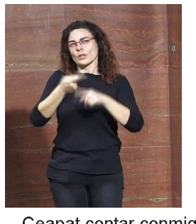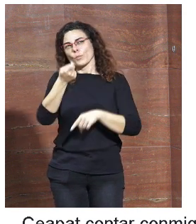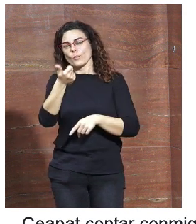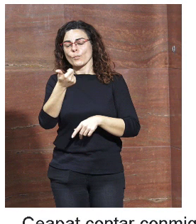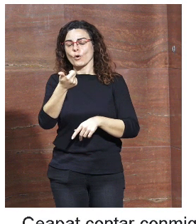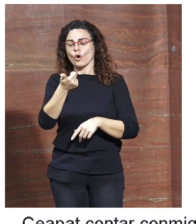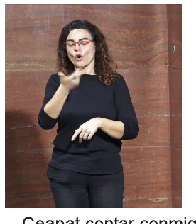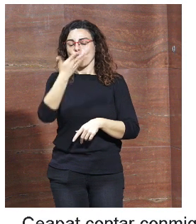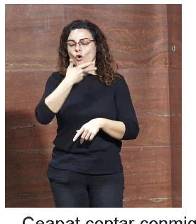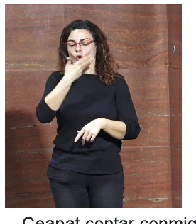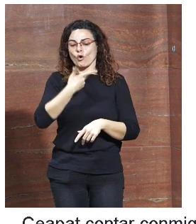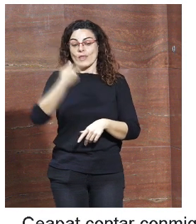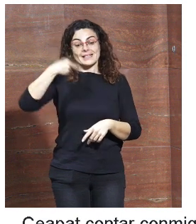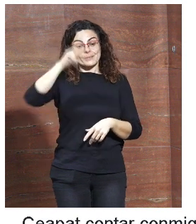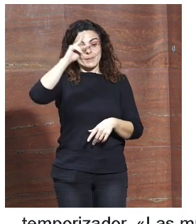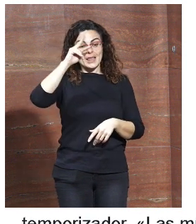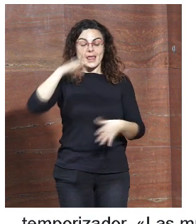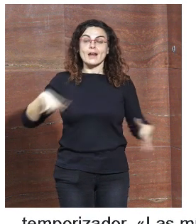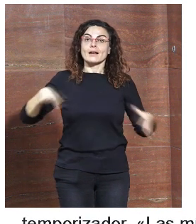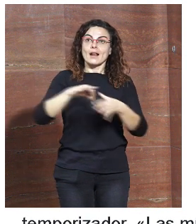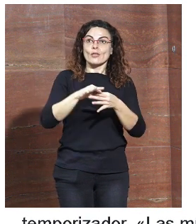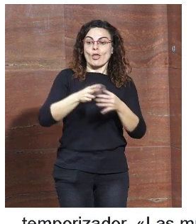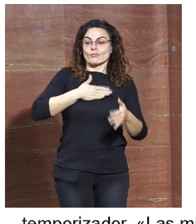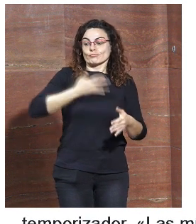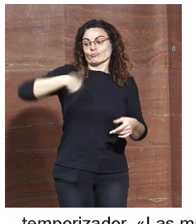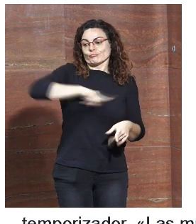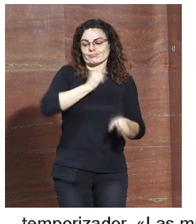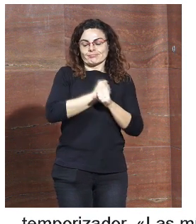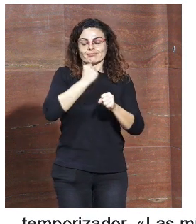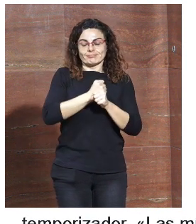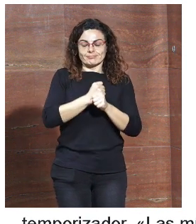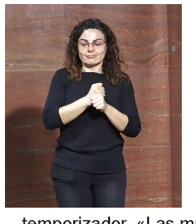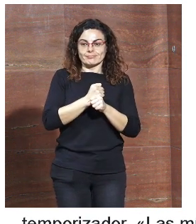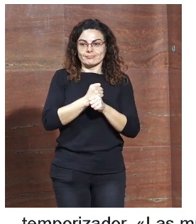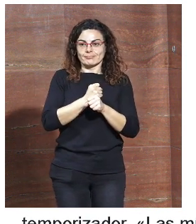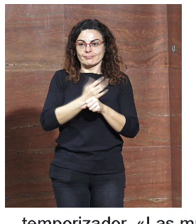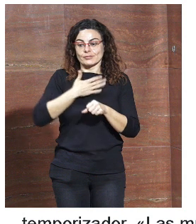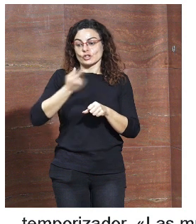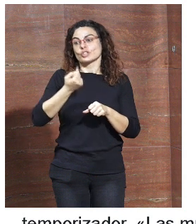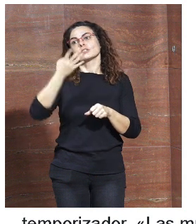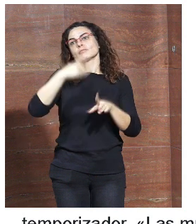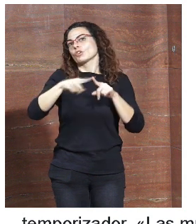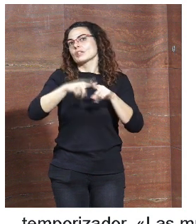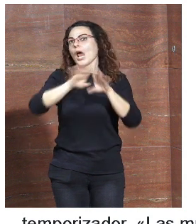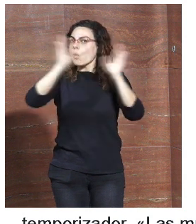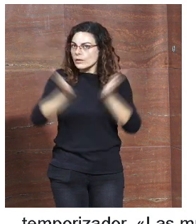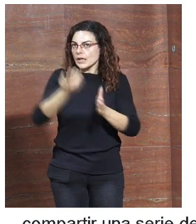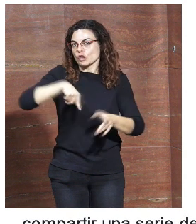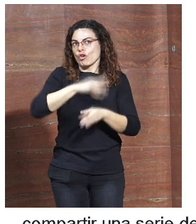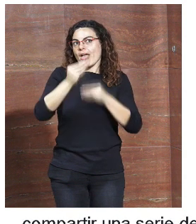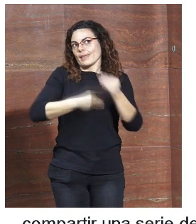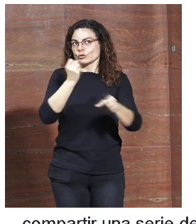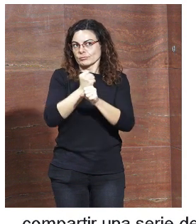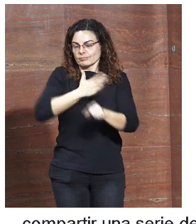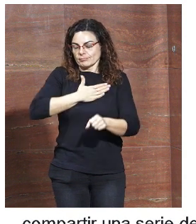serie de conocimientos y experiencias totalmente situadas desde lo que estamos haciendo nosotras. O sea, no son verdades universales, sino lo que estamos haciendo.